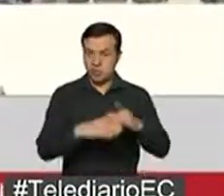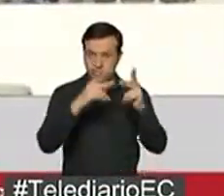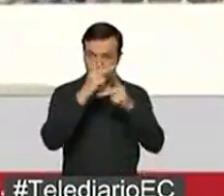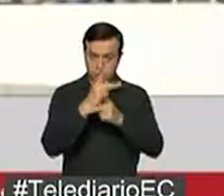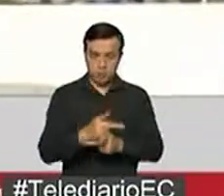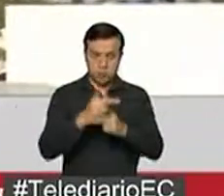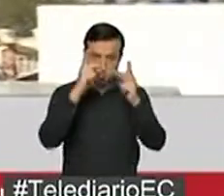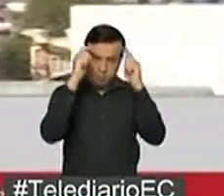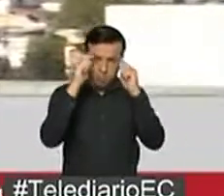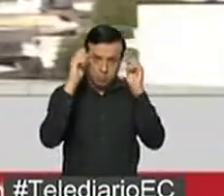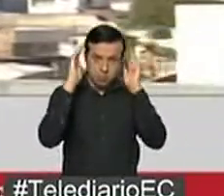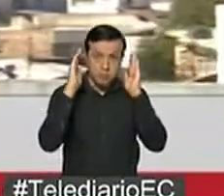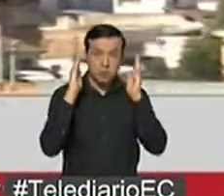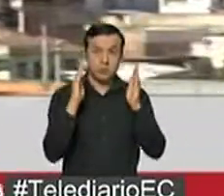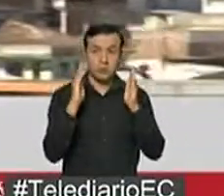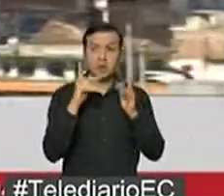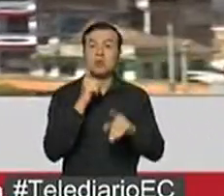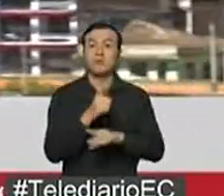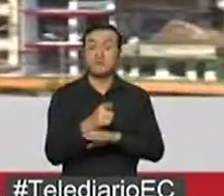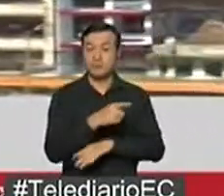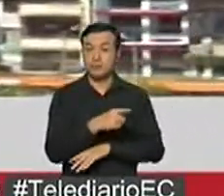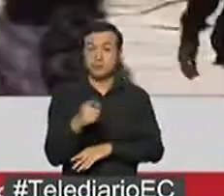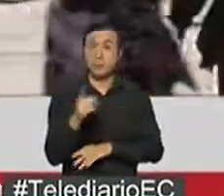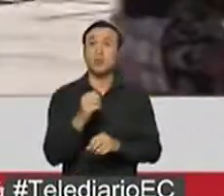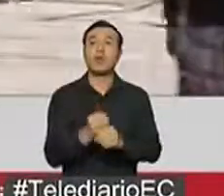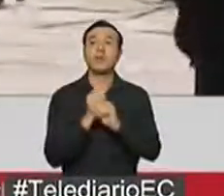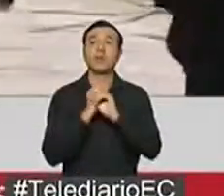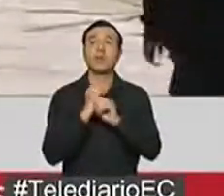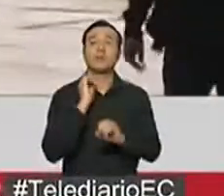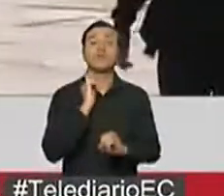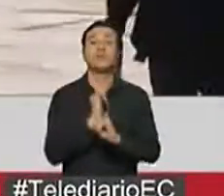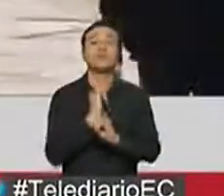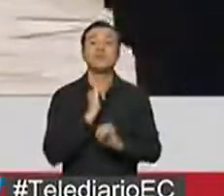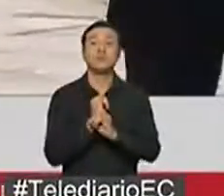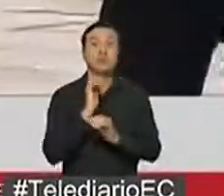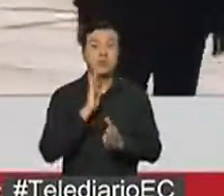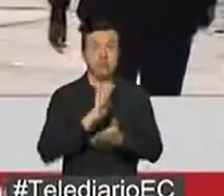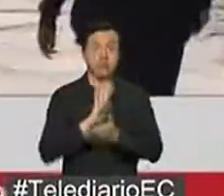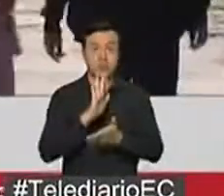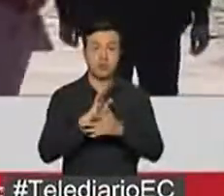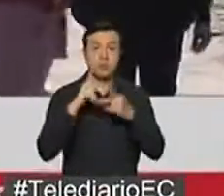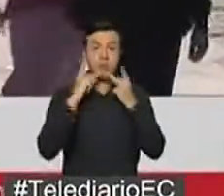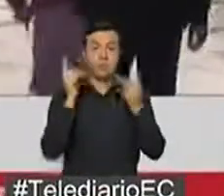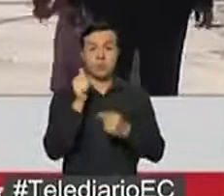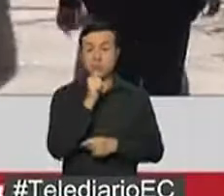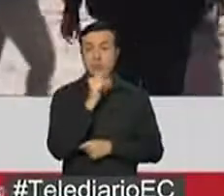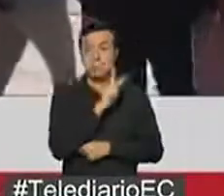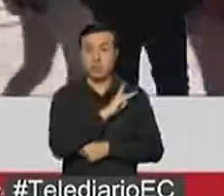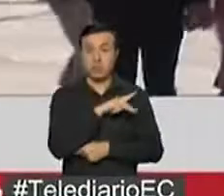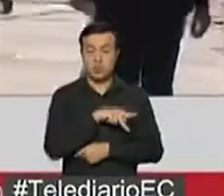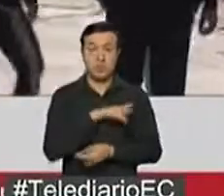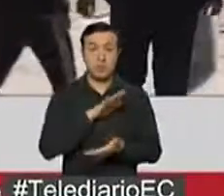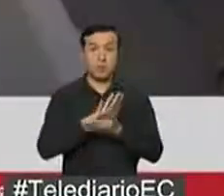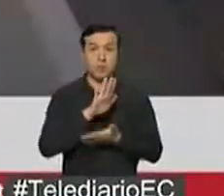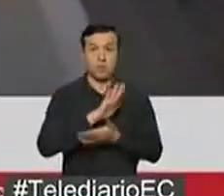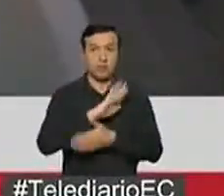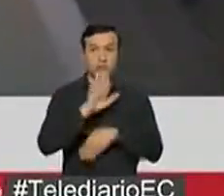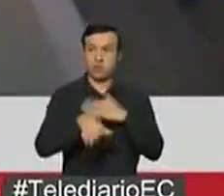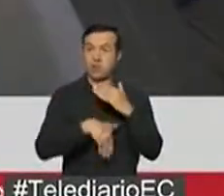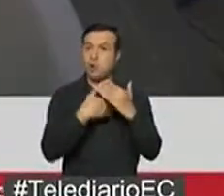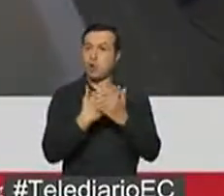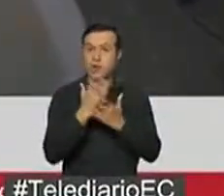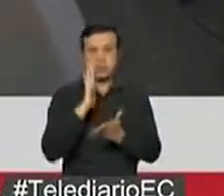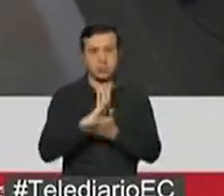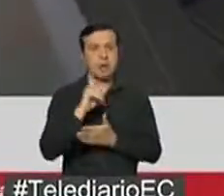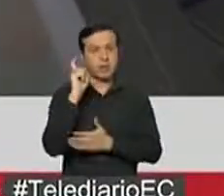solar estas disposiciones serán obligatorias para las instituciones fiscales municipales fiscomisionales y también particulares